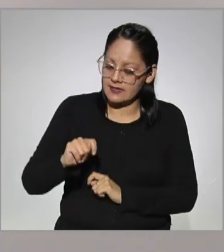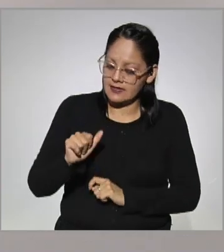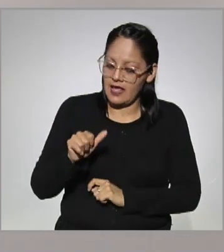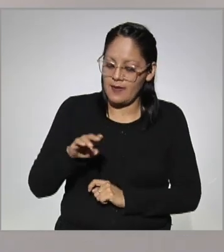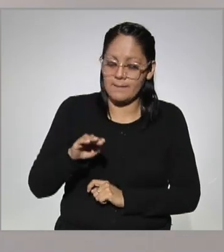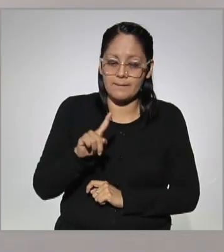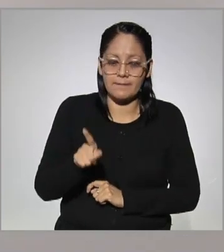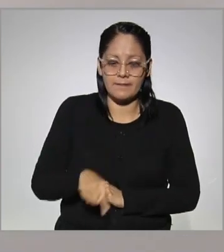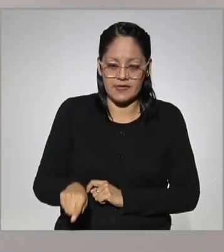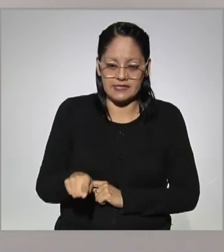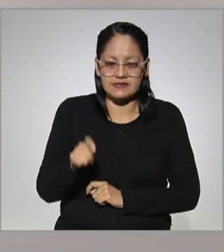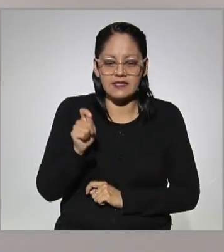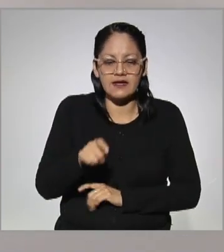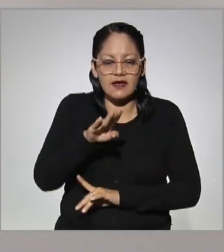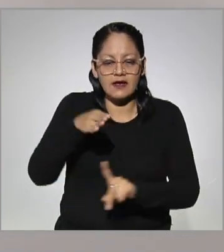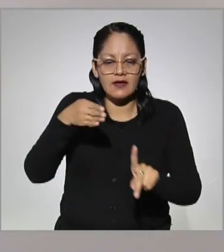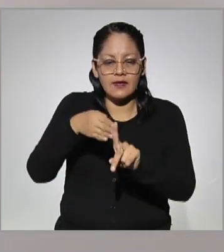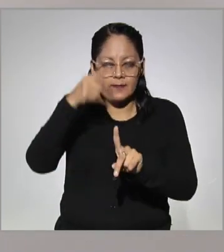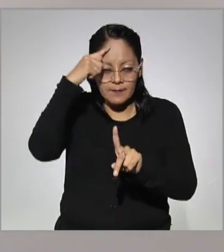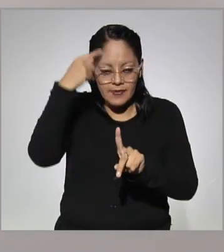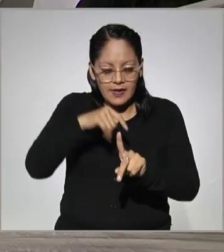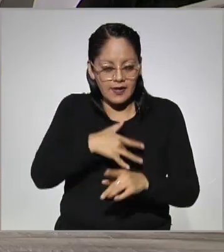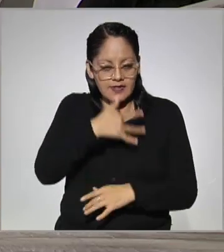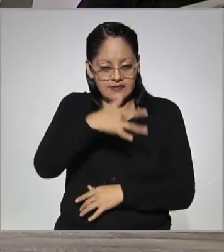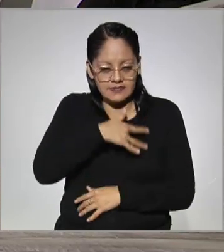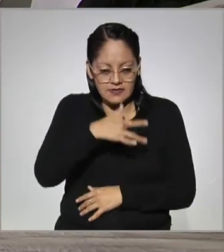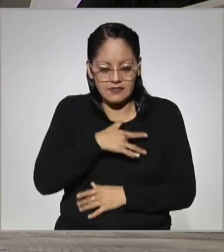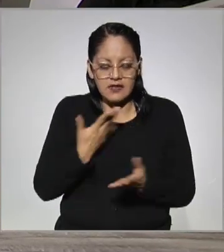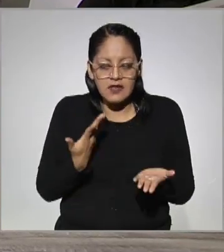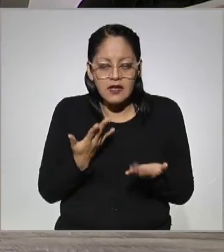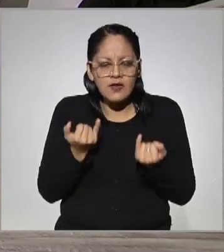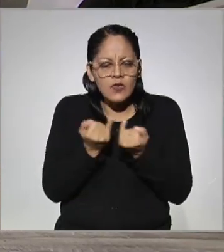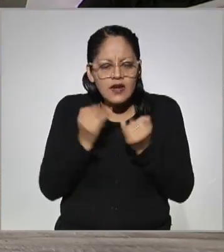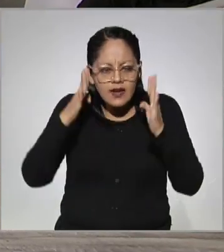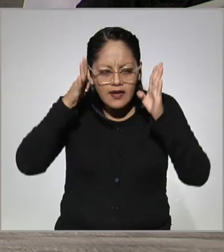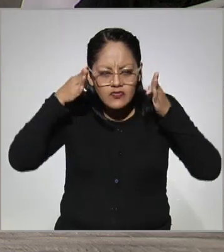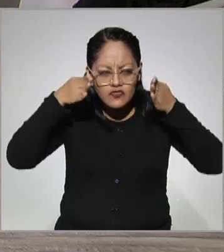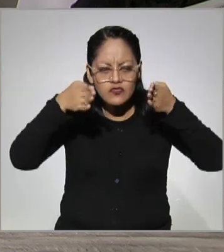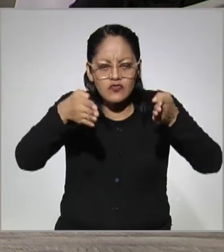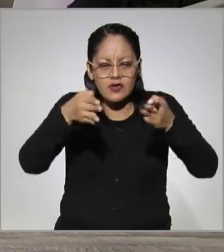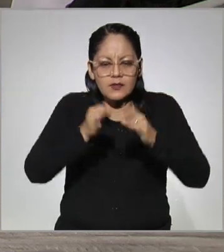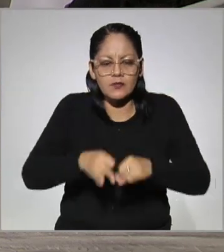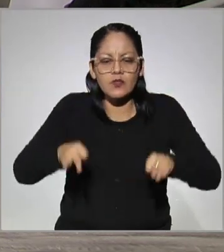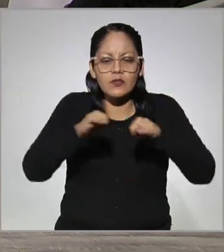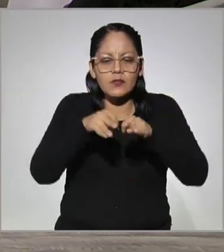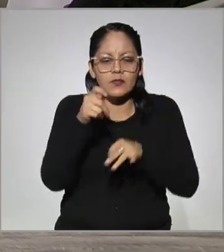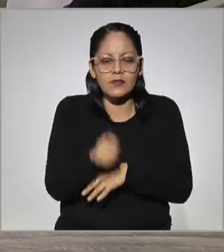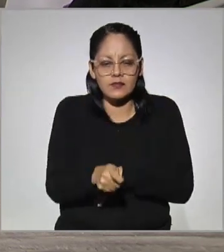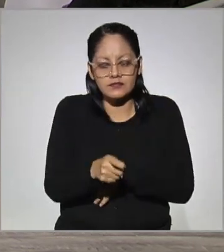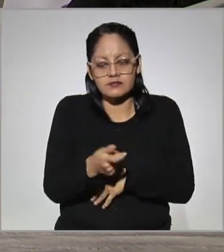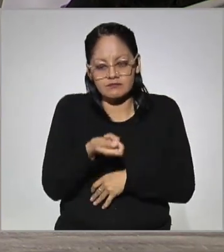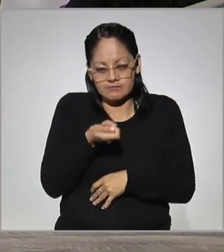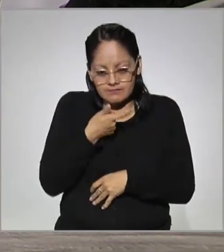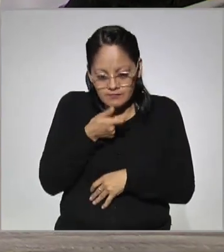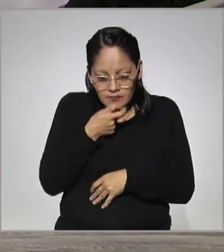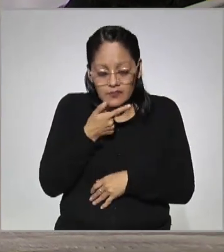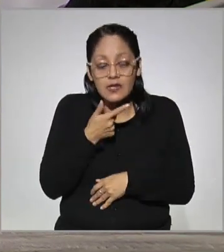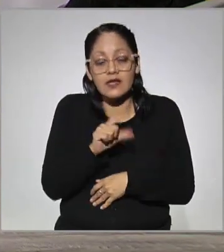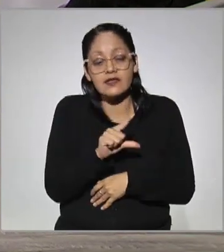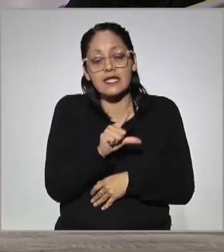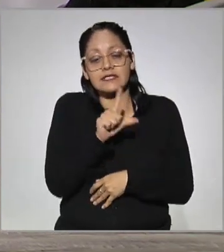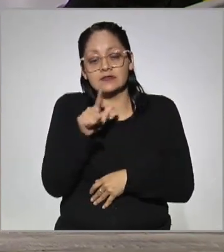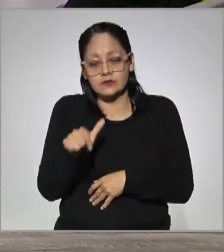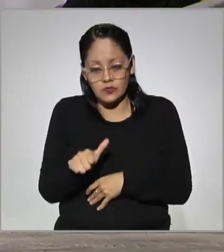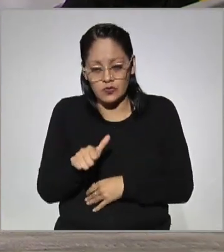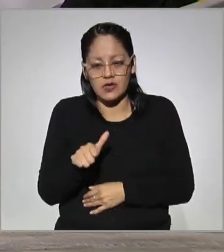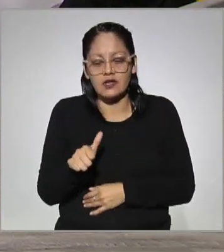está enfocado para asintomáticos. Ahorita creo que el enfoque fundamental es, bueno, el tratamiento y después, ya